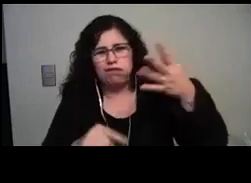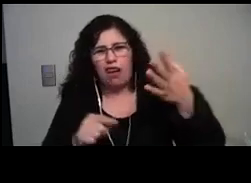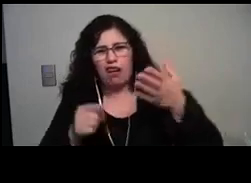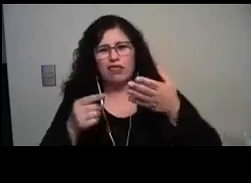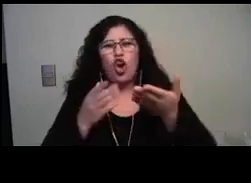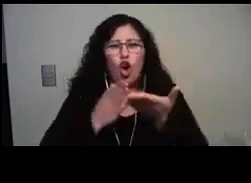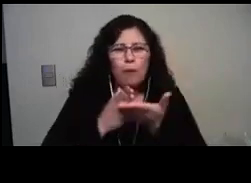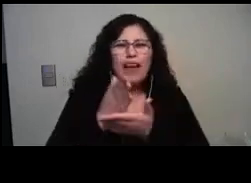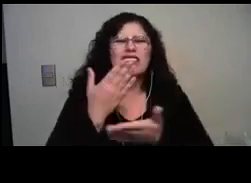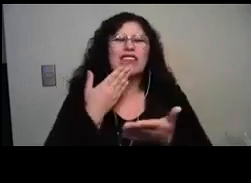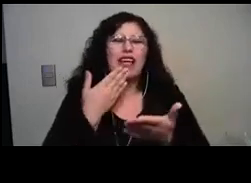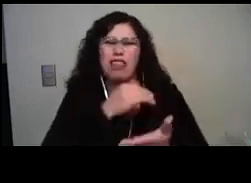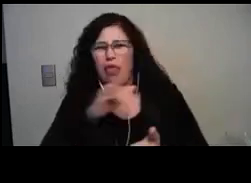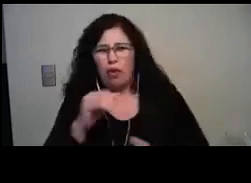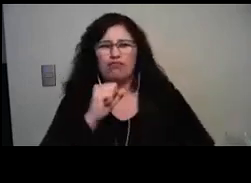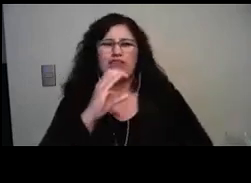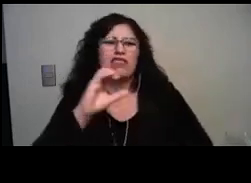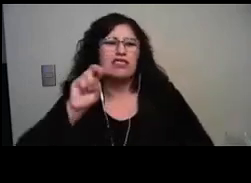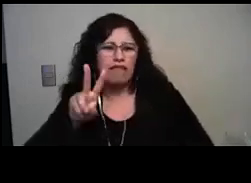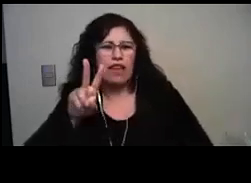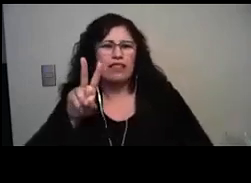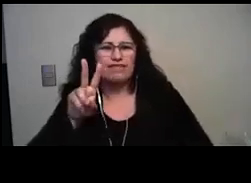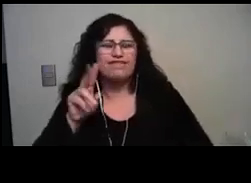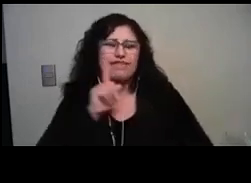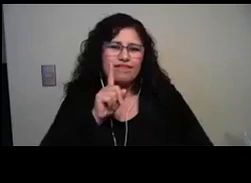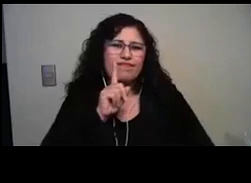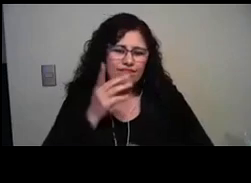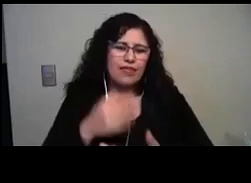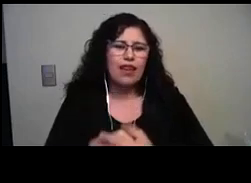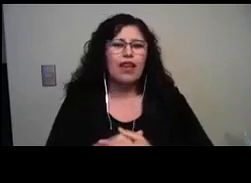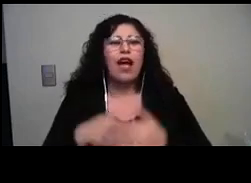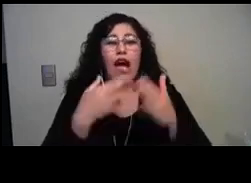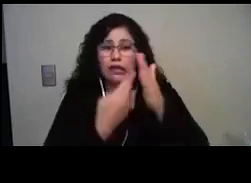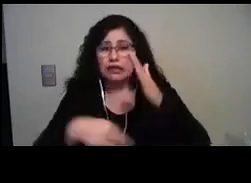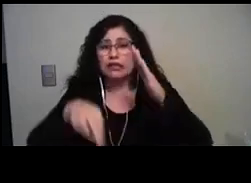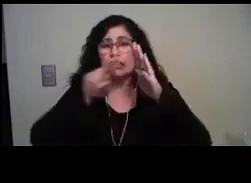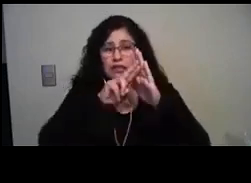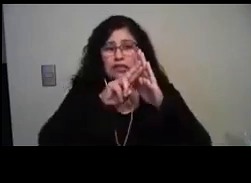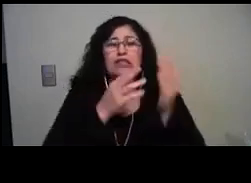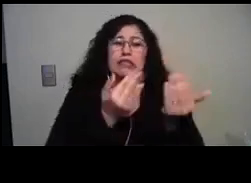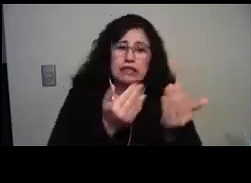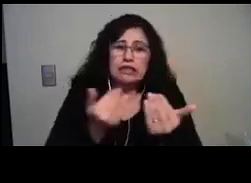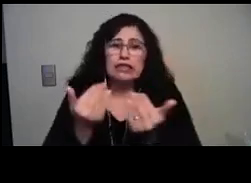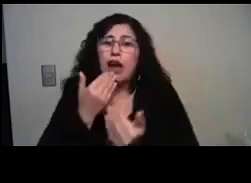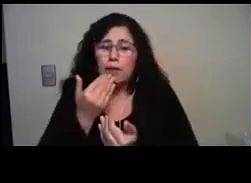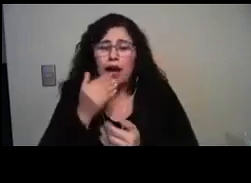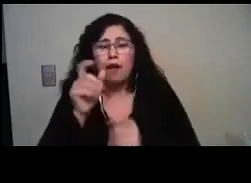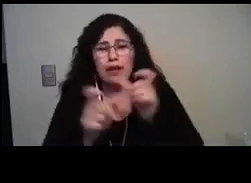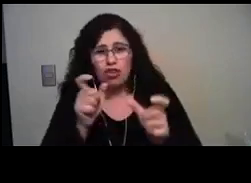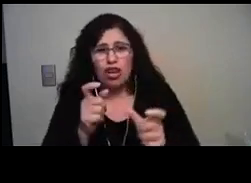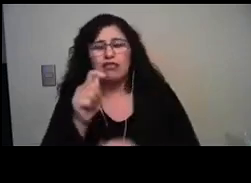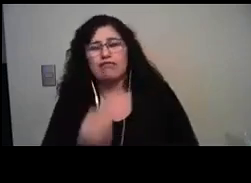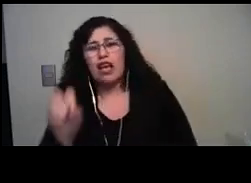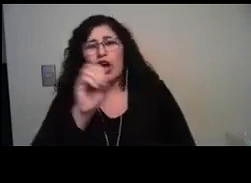personas secueladas, ya que requieren de cierta manera servicios de rehabilitación y servicios, por supuesto, de terapia ocupacional,